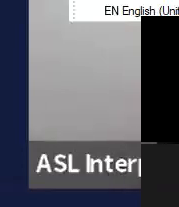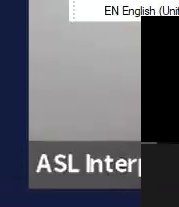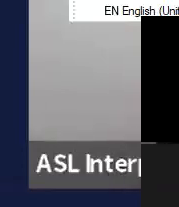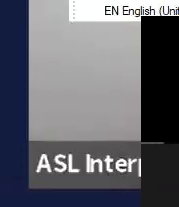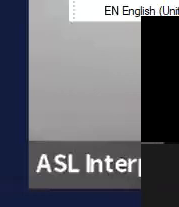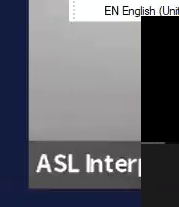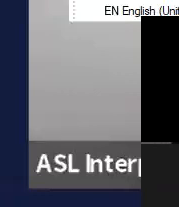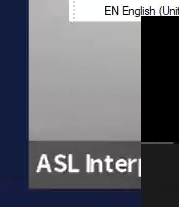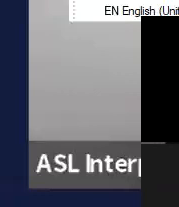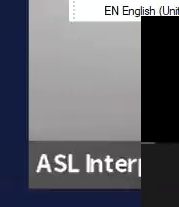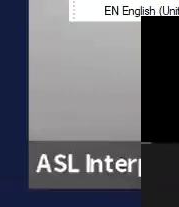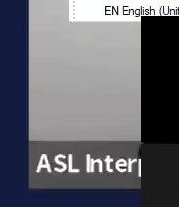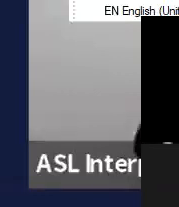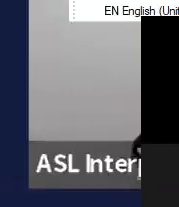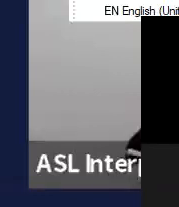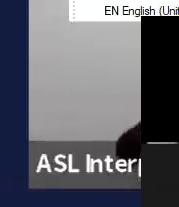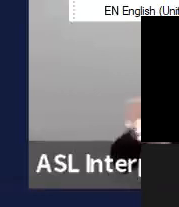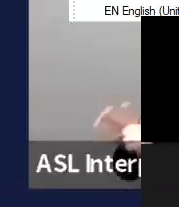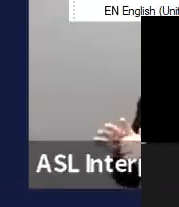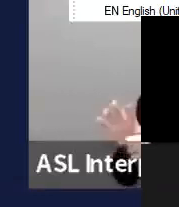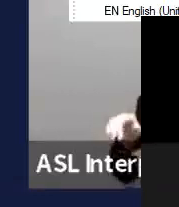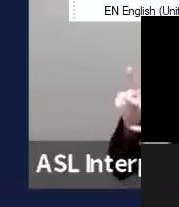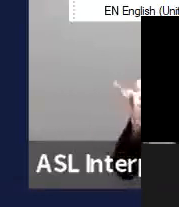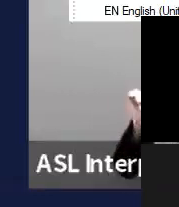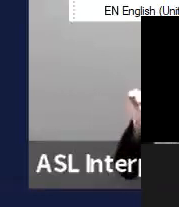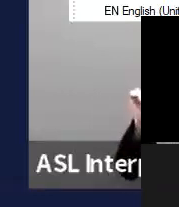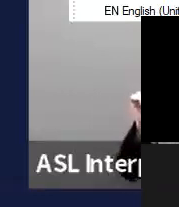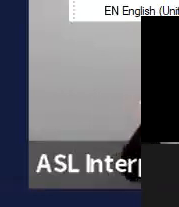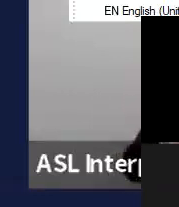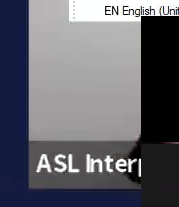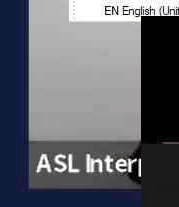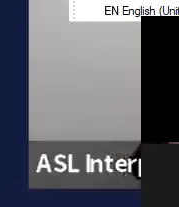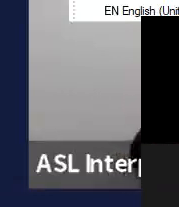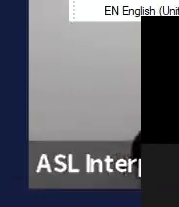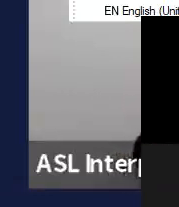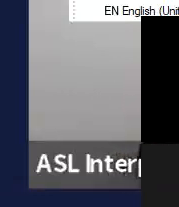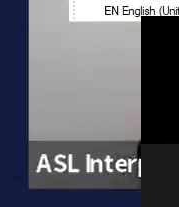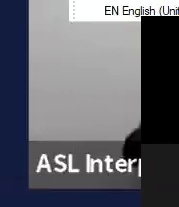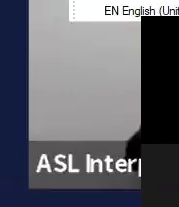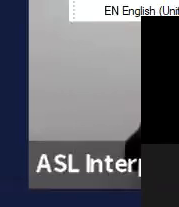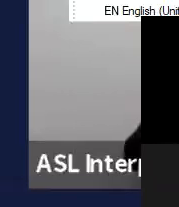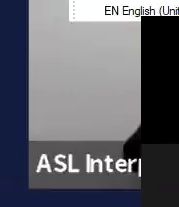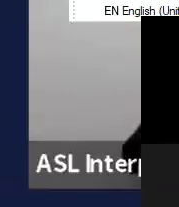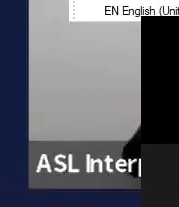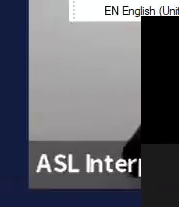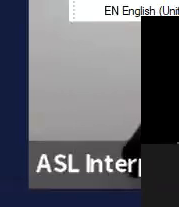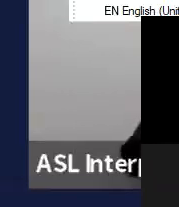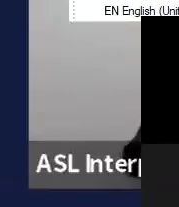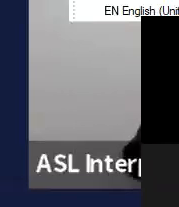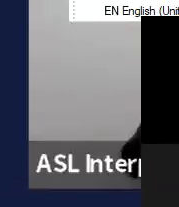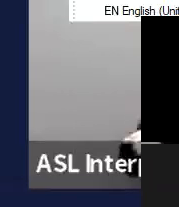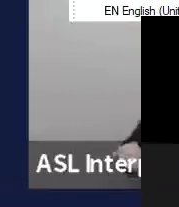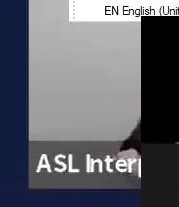representa todas las hospitalizaciones, son solamente pacientes de COVID. Hace una semana, ese número se subió a